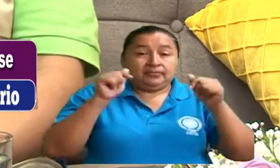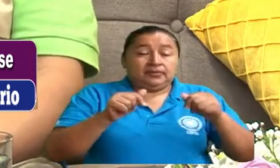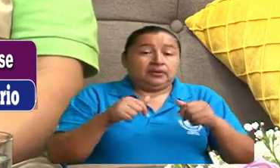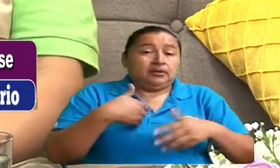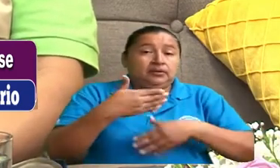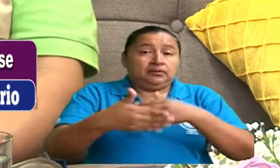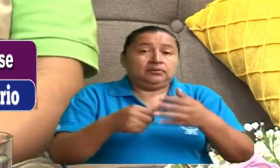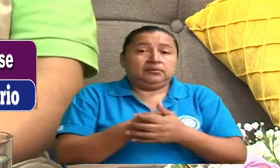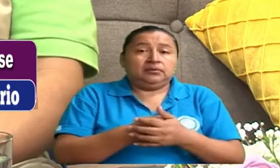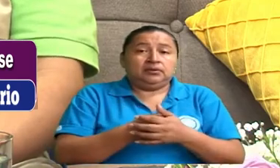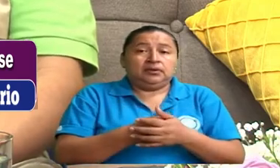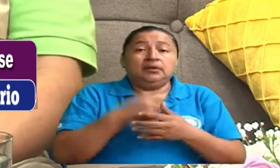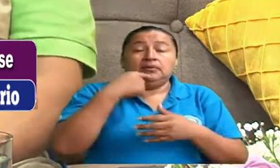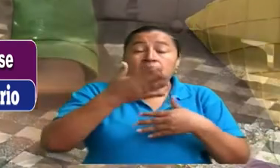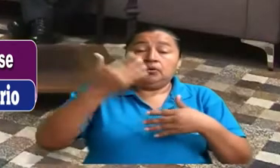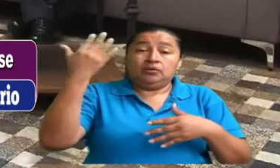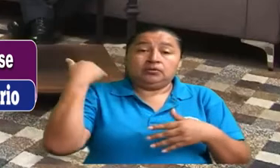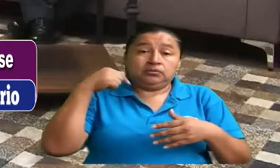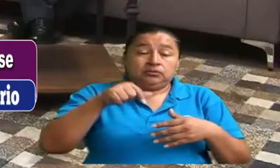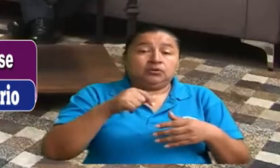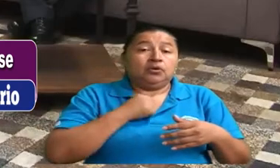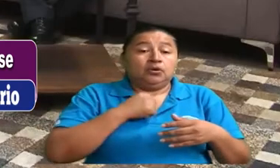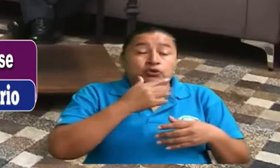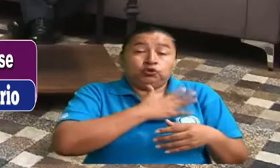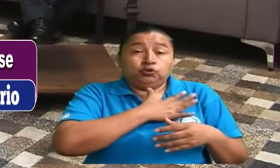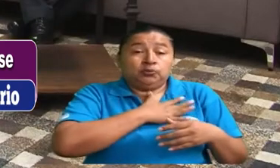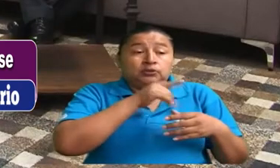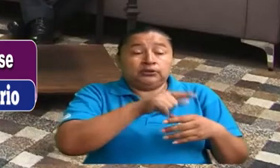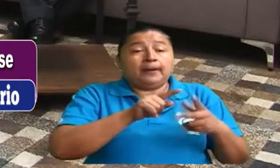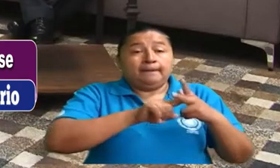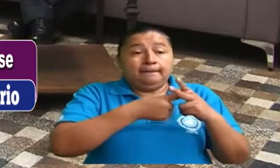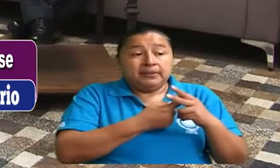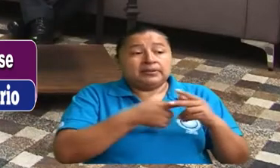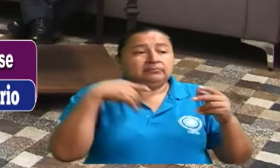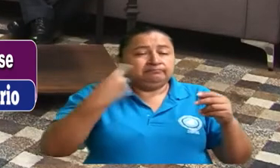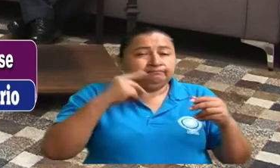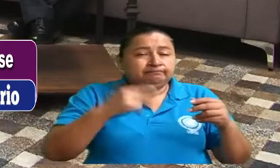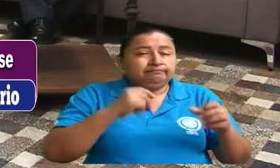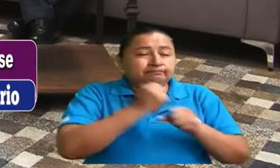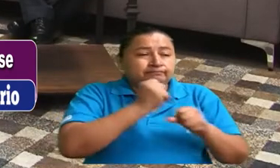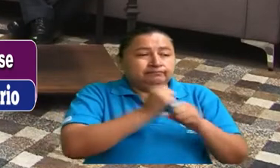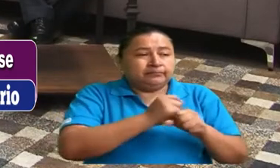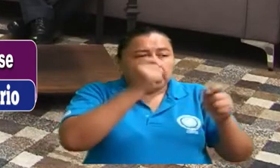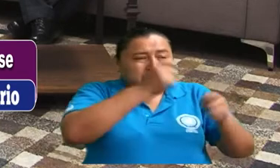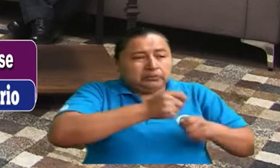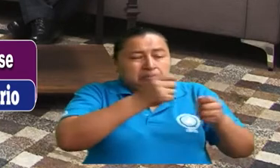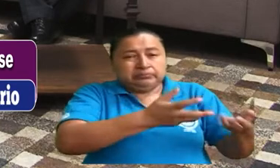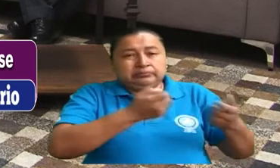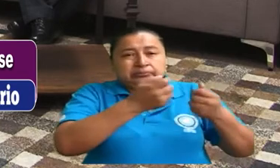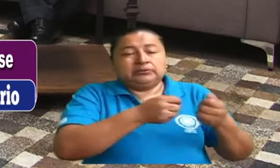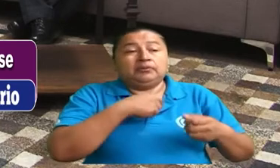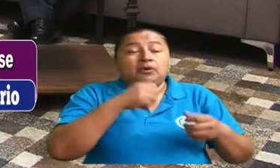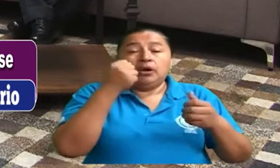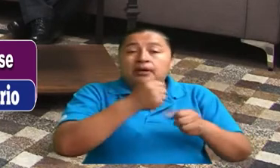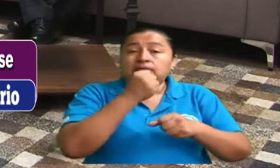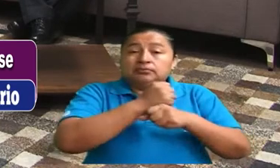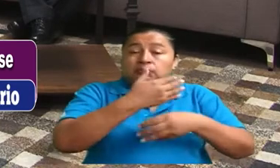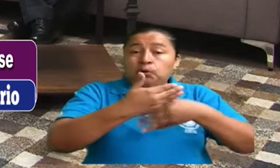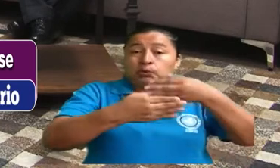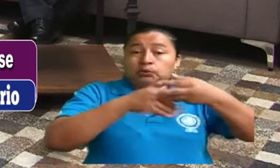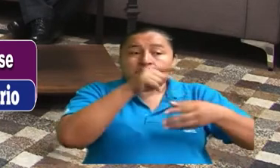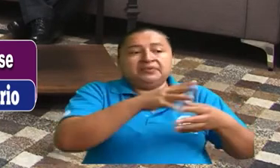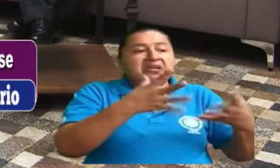¿verdad? Los gobiernos de Somoza comenzaron a explotar ahí ese material como mina de construcción y se, okay, llevaron